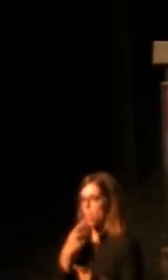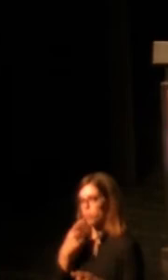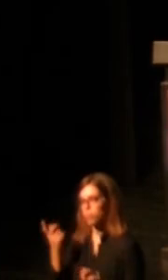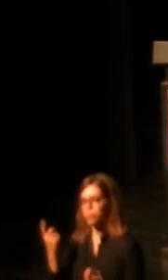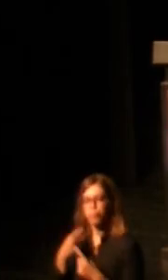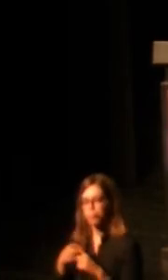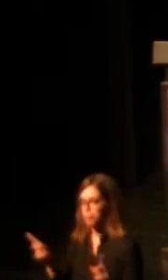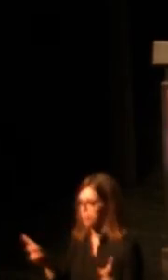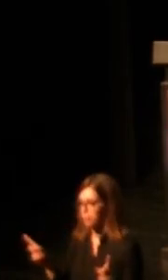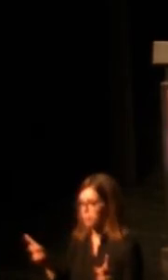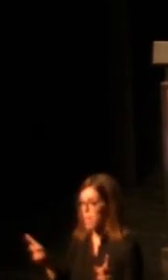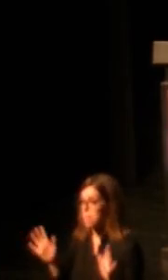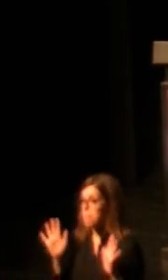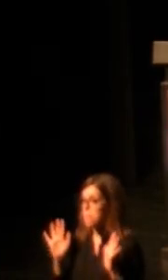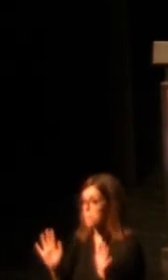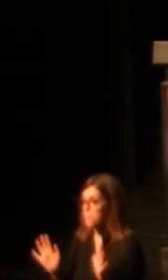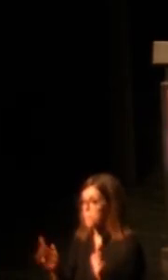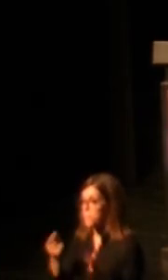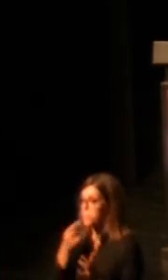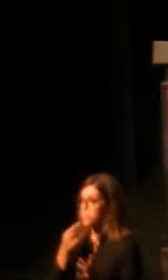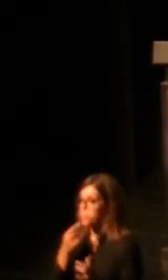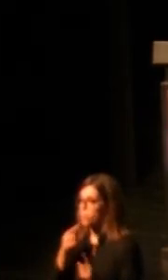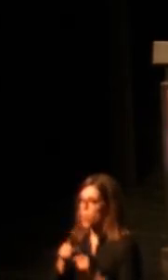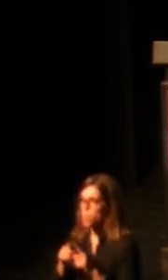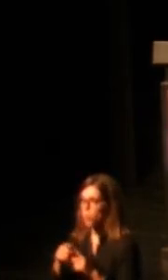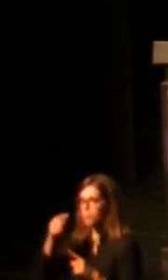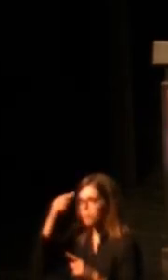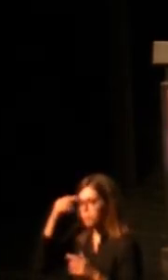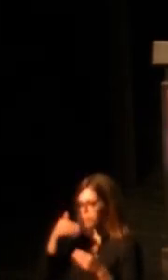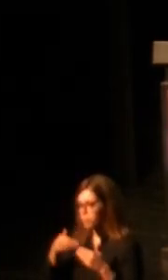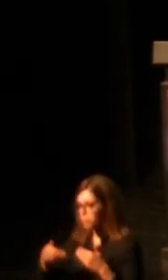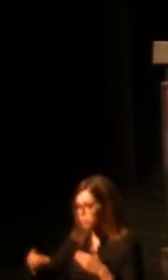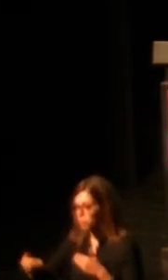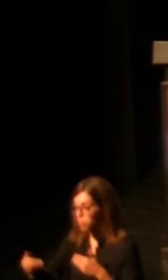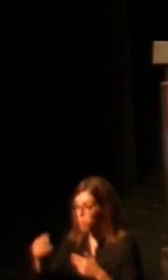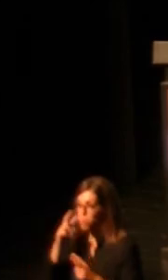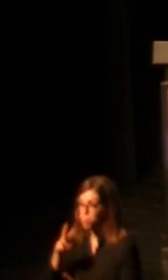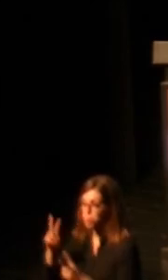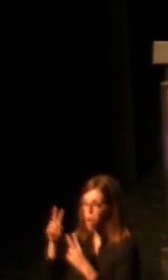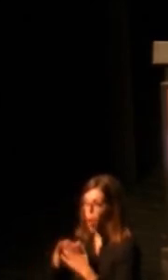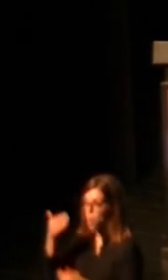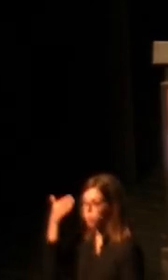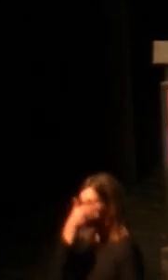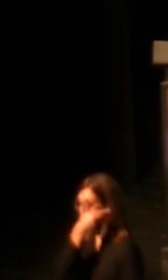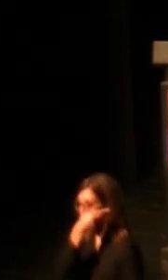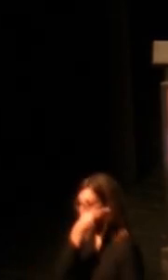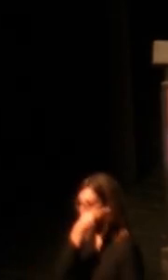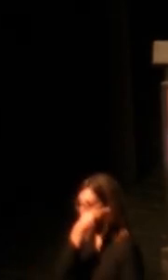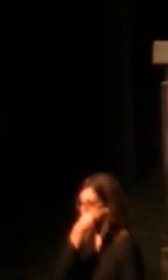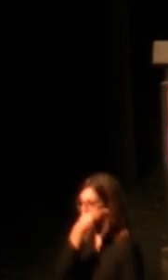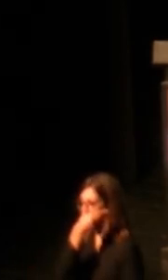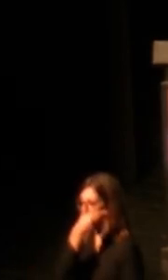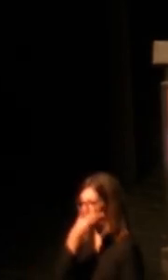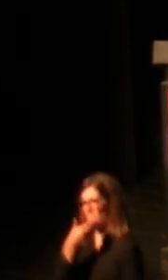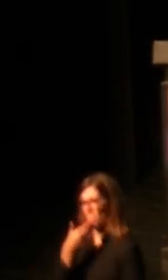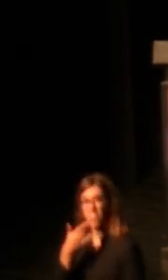El problema es que hemos llegado a un punto que no somos verdaderamente conscientes de dónde hemos llegado. Esta misión, para mí, debería ser la